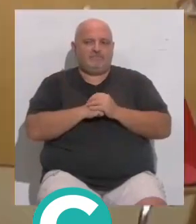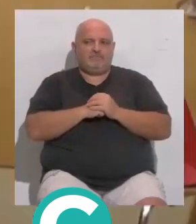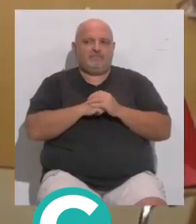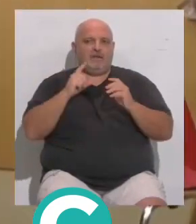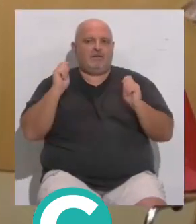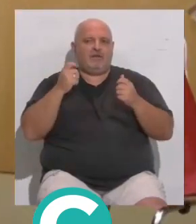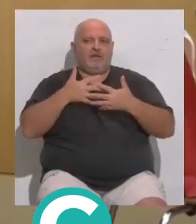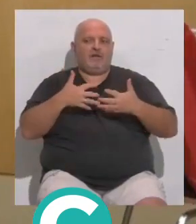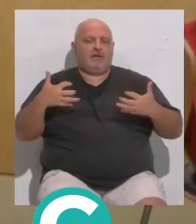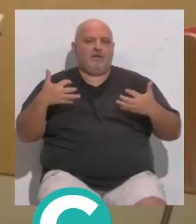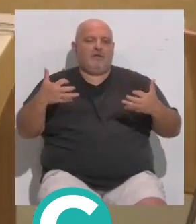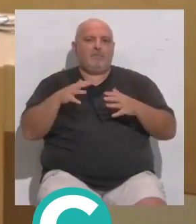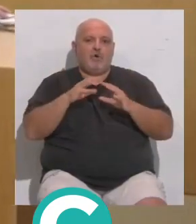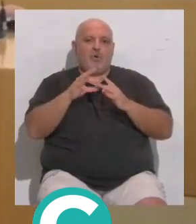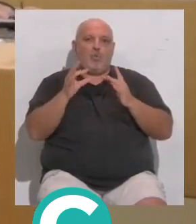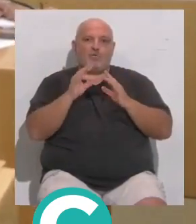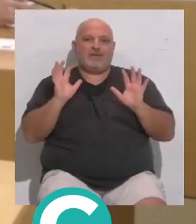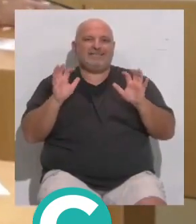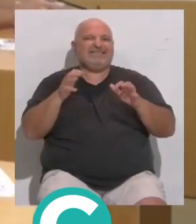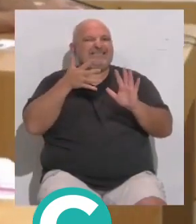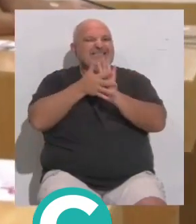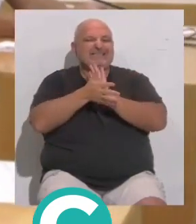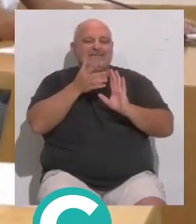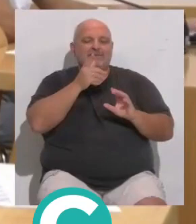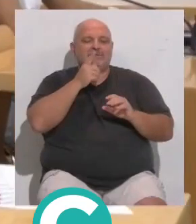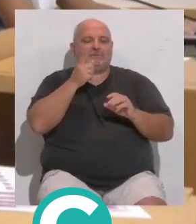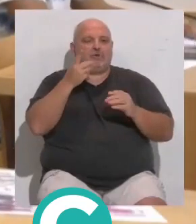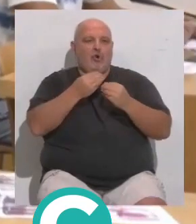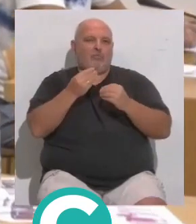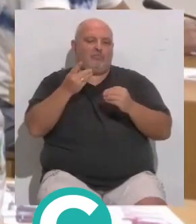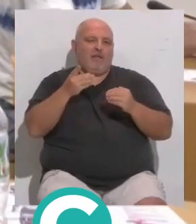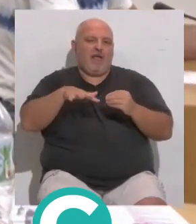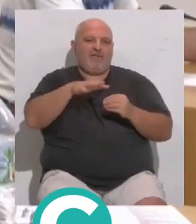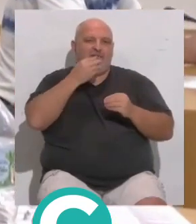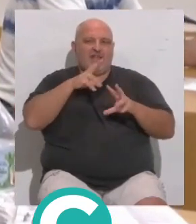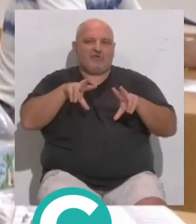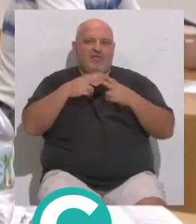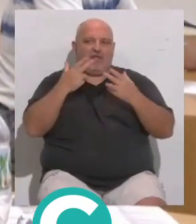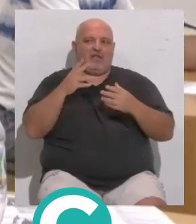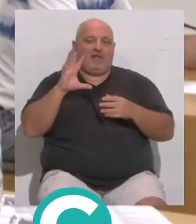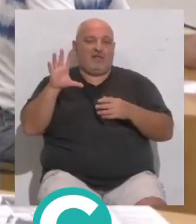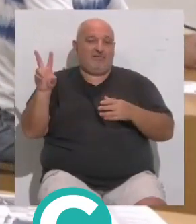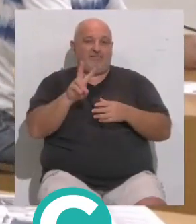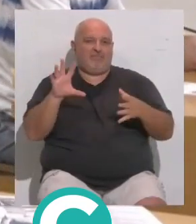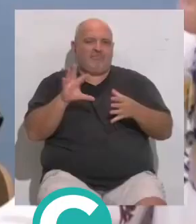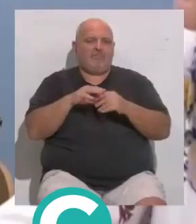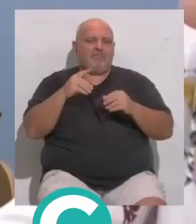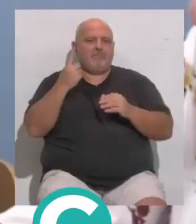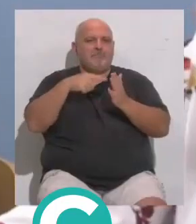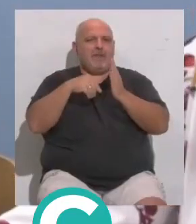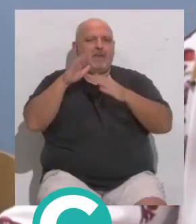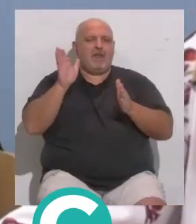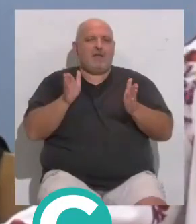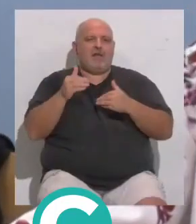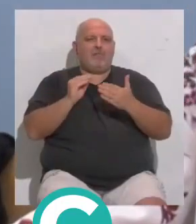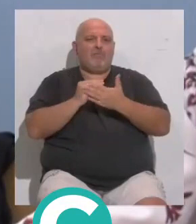el lema "Sacamos las uñas por ti", la institución provincial, a través del Área de Bienestar Social y la entidad, venderá 1.000 unidades de